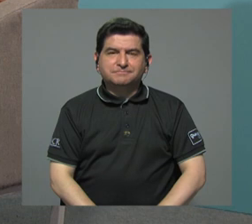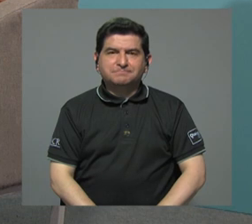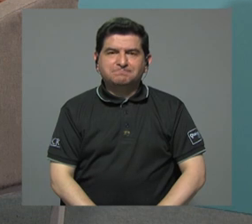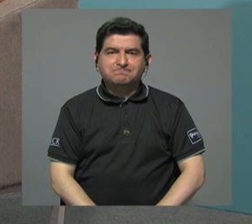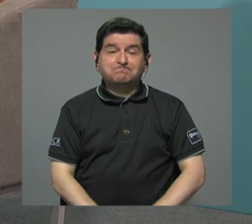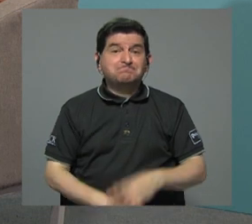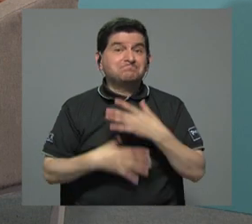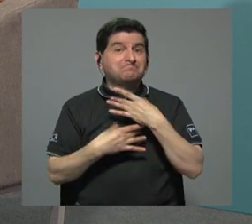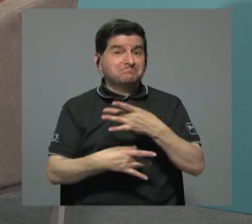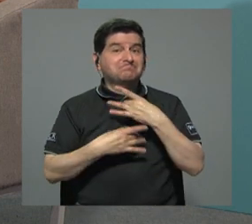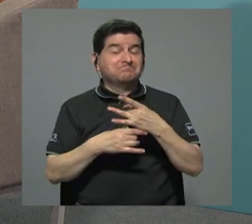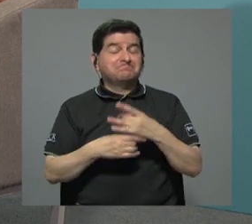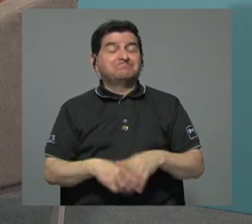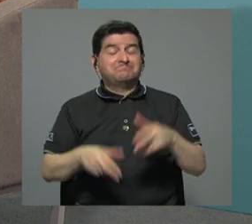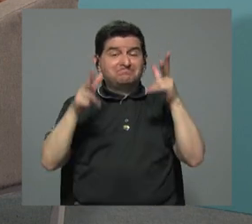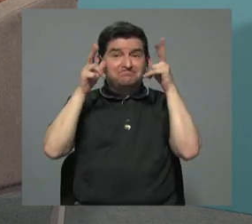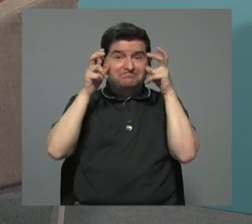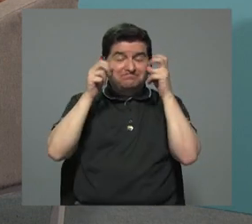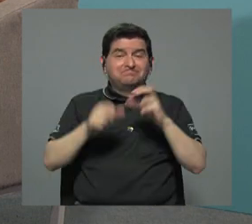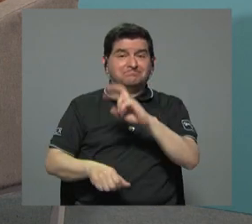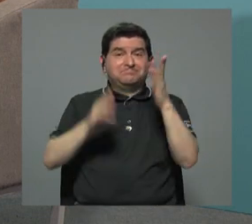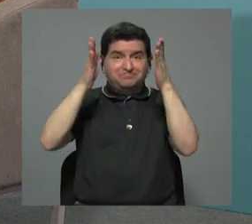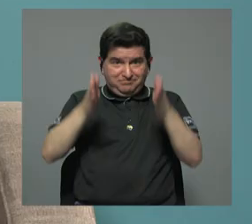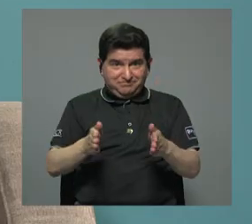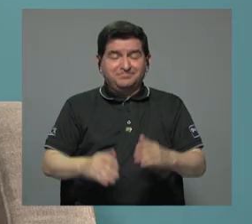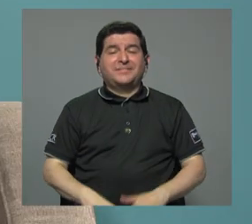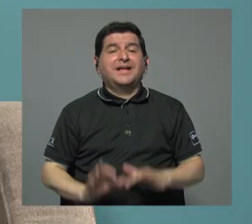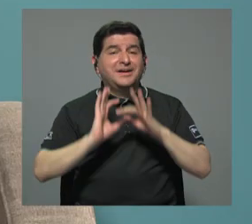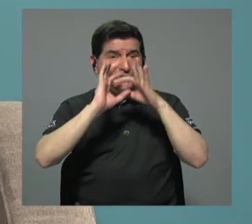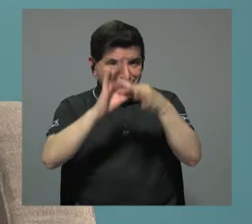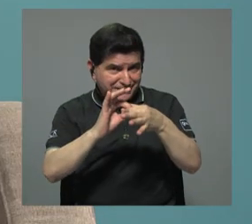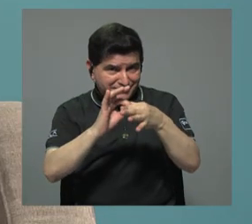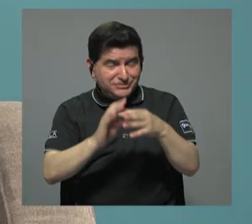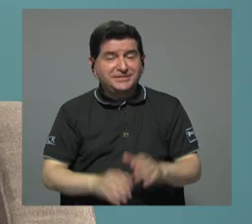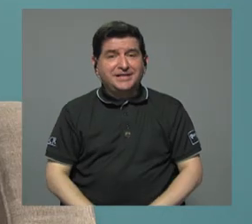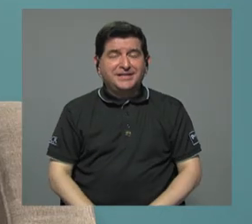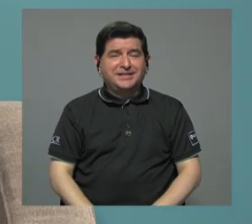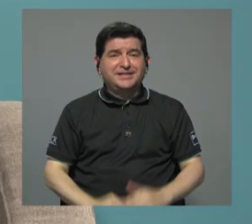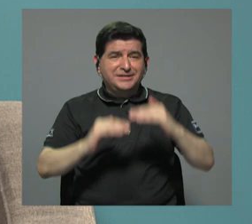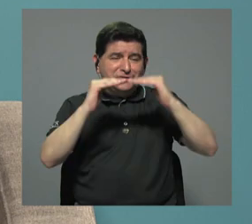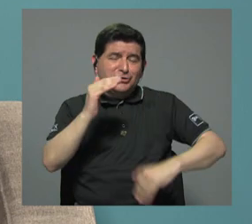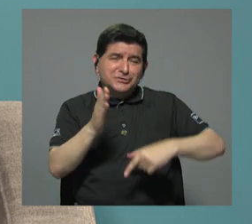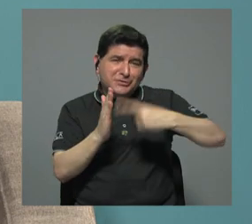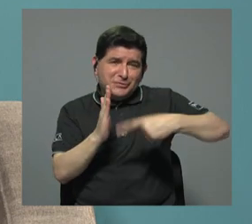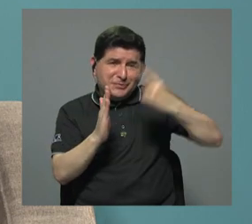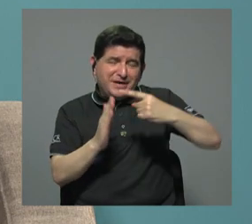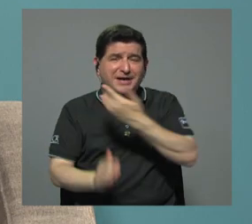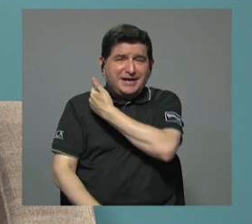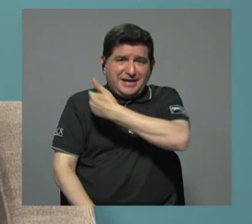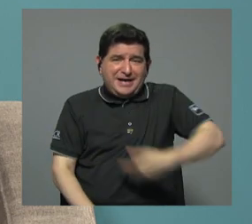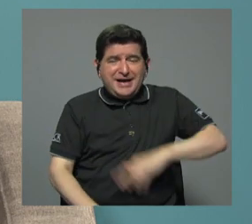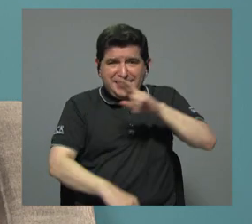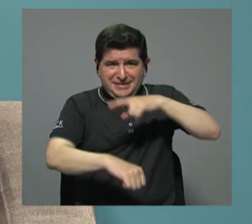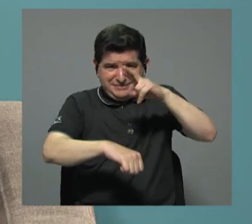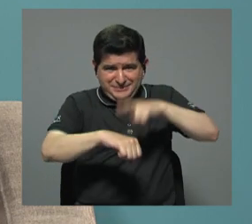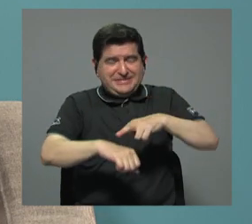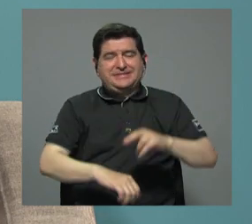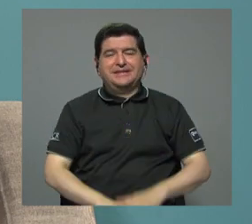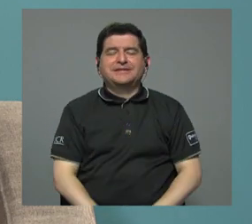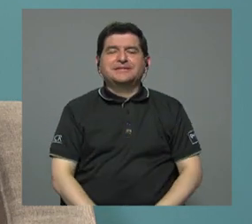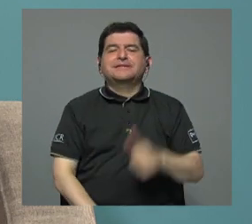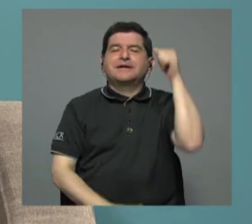interesante las apreciaciones de los y las costarricenses sobre bueno la baja calificación que dan al presidente de la republica